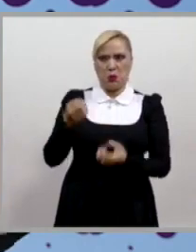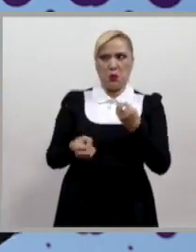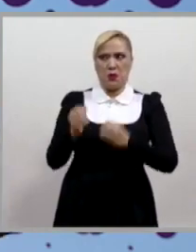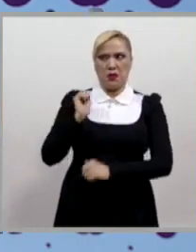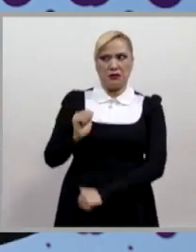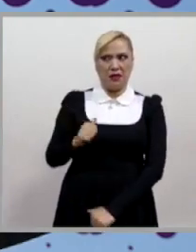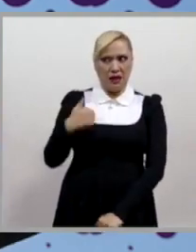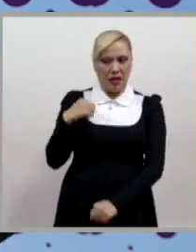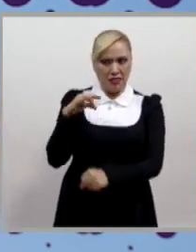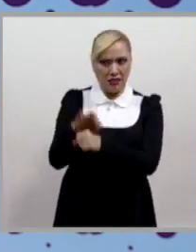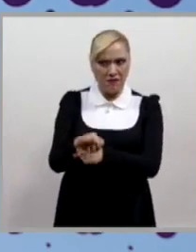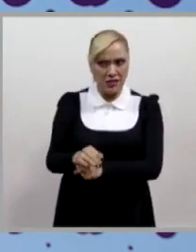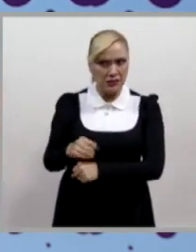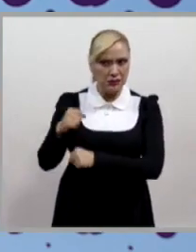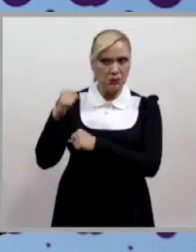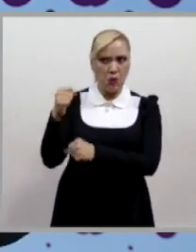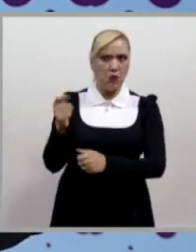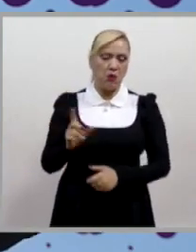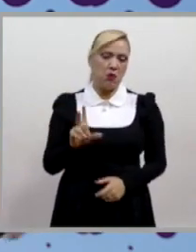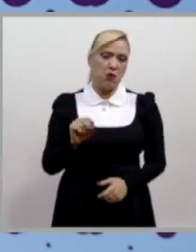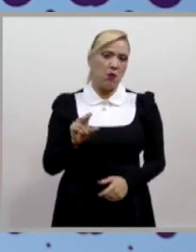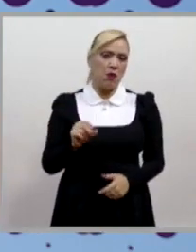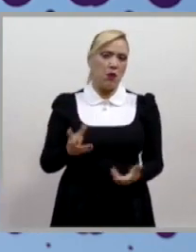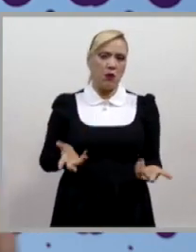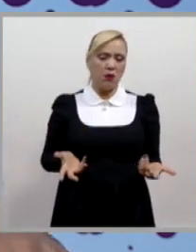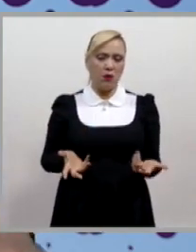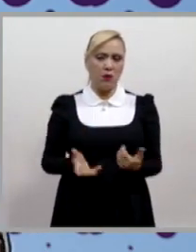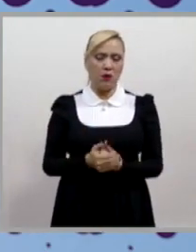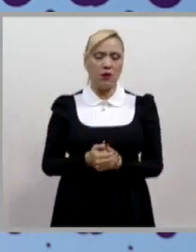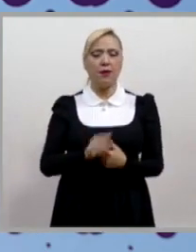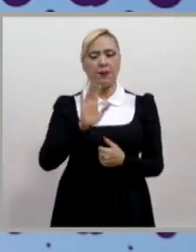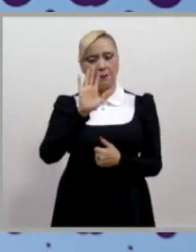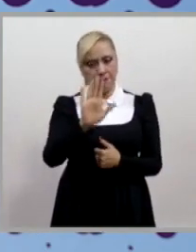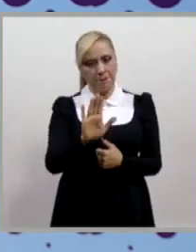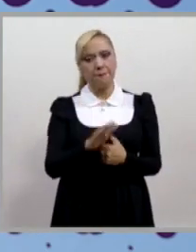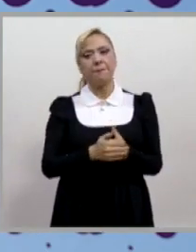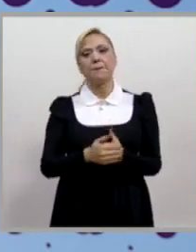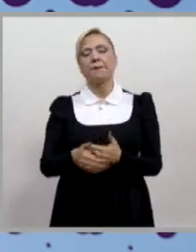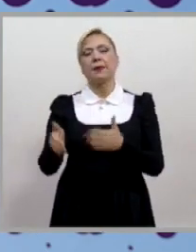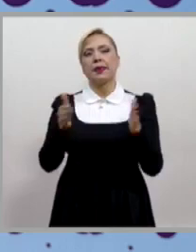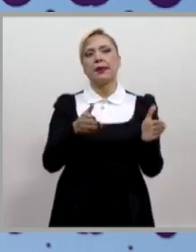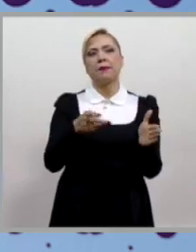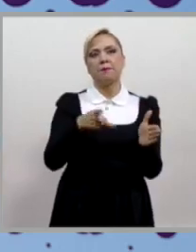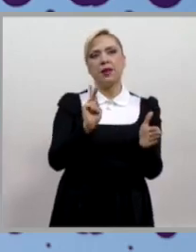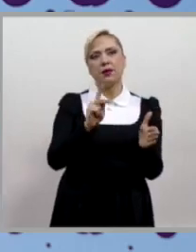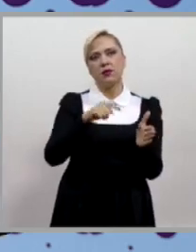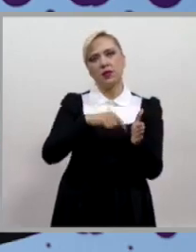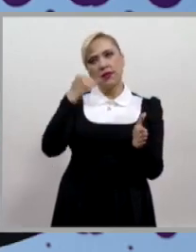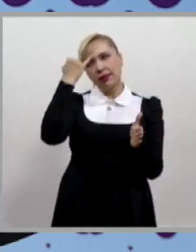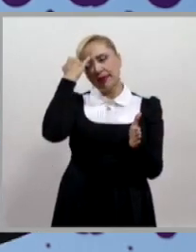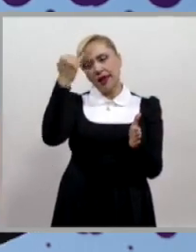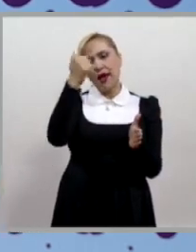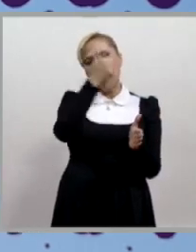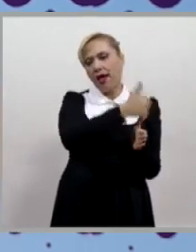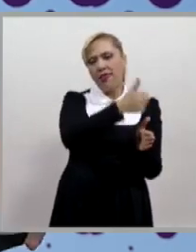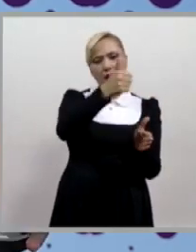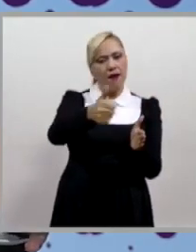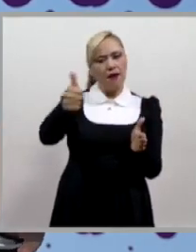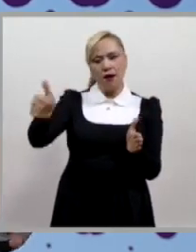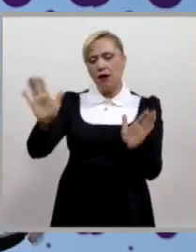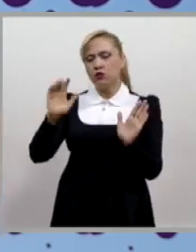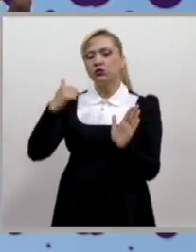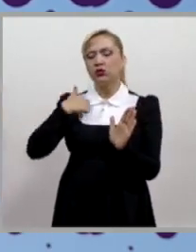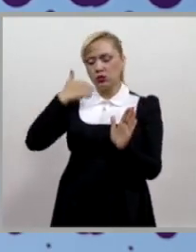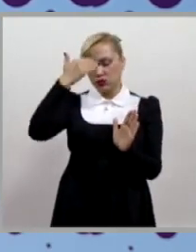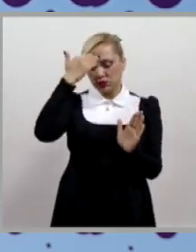judicial, haga activismo, ¿sí? Pero bueno, en todo caso, independientemente de la convicción o la idea que tenga cada quien, yo estoy